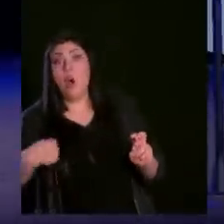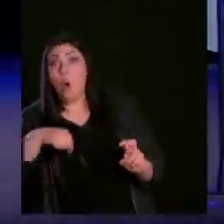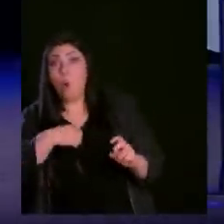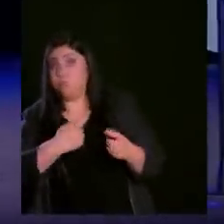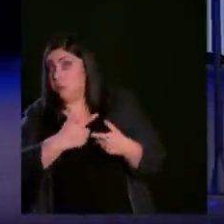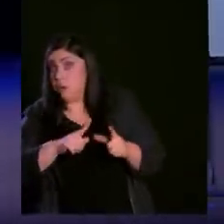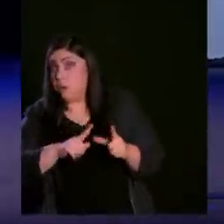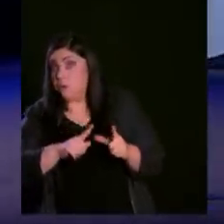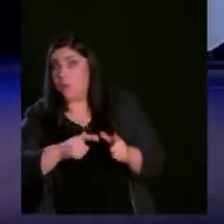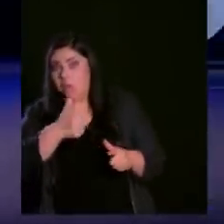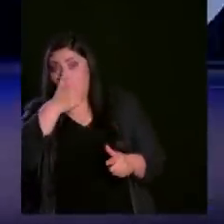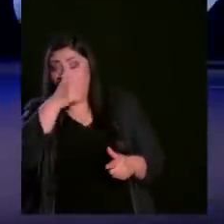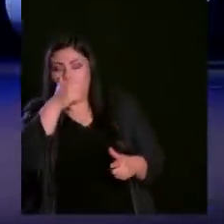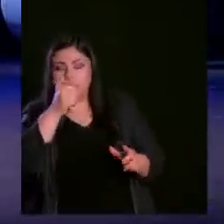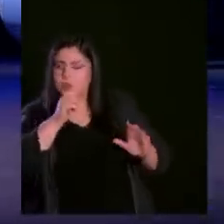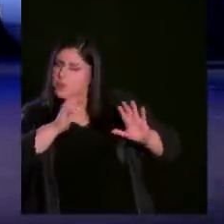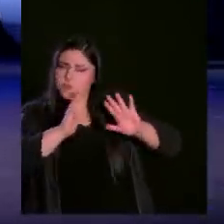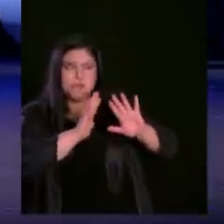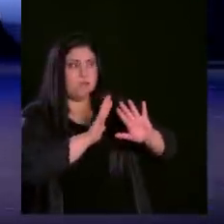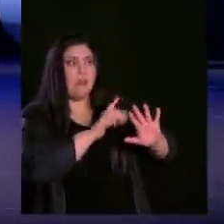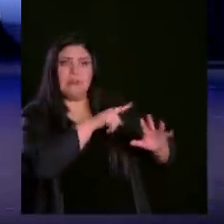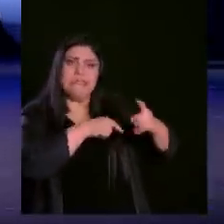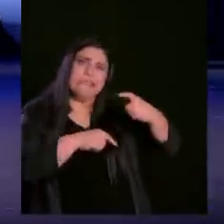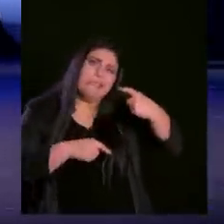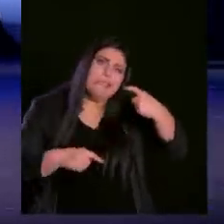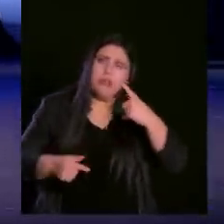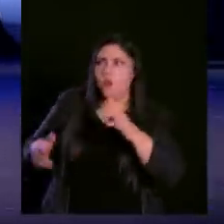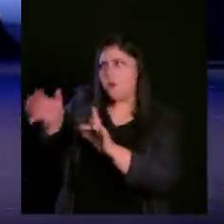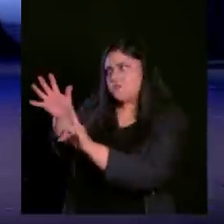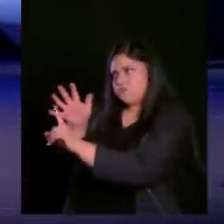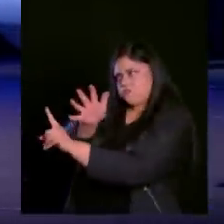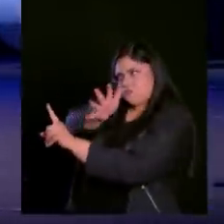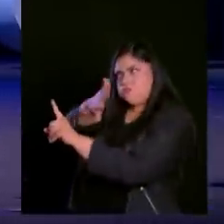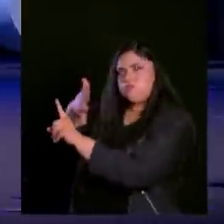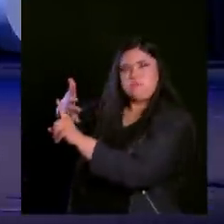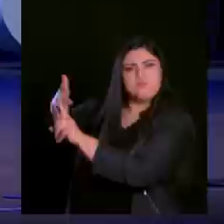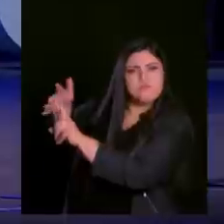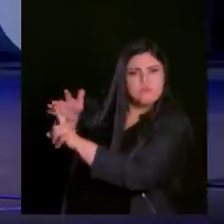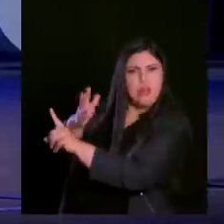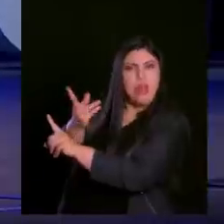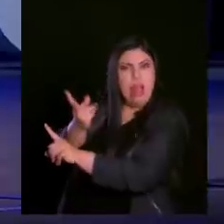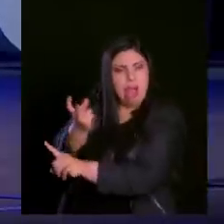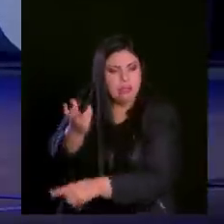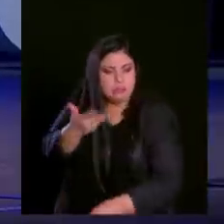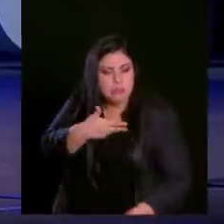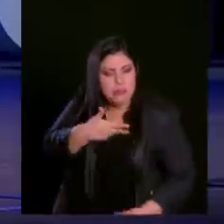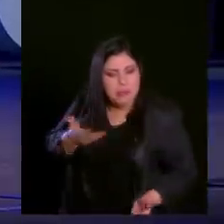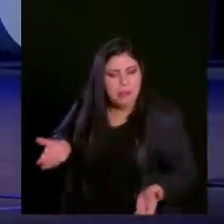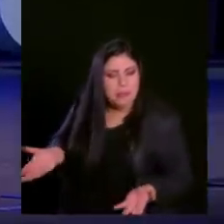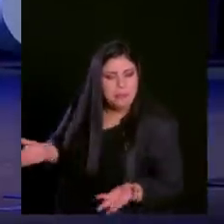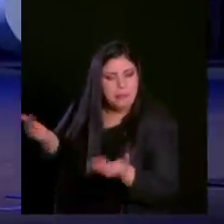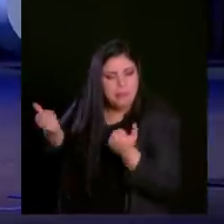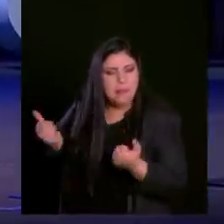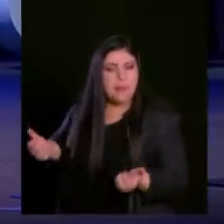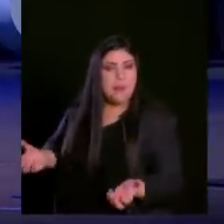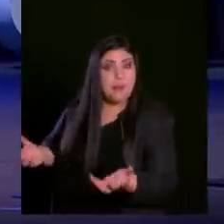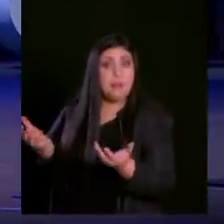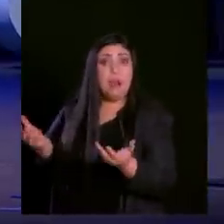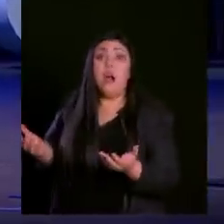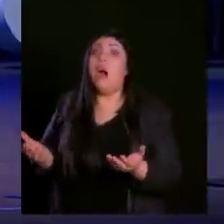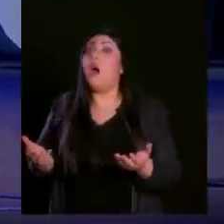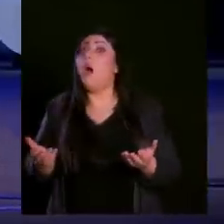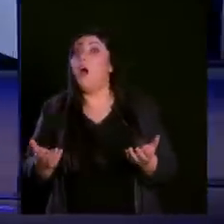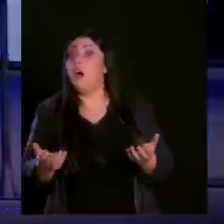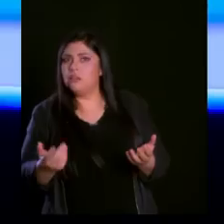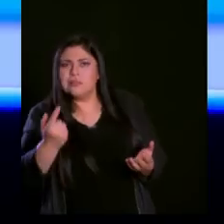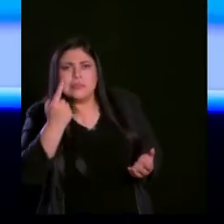algún vicio que volvamos a recaer en eso insisten en que volvamos a mentir ahora es clave importante